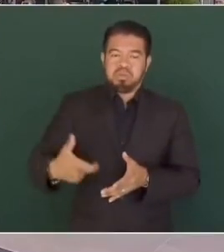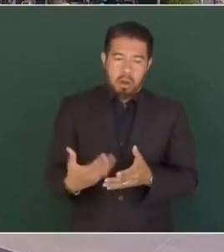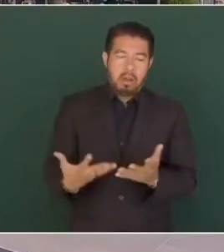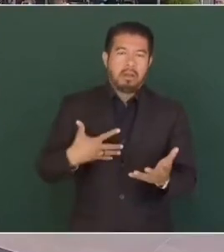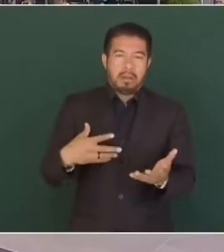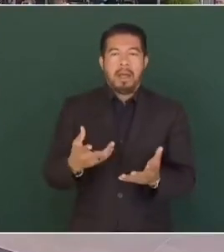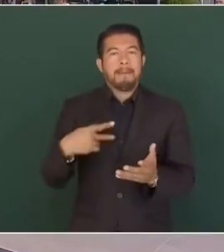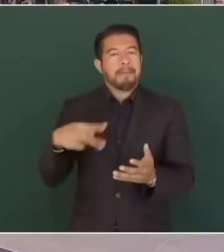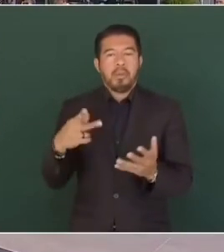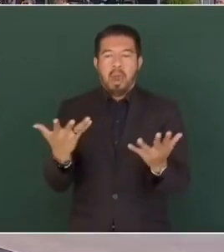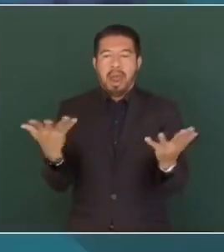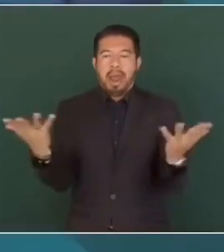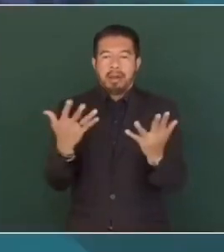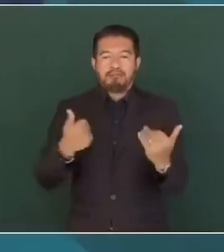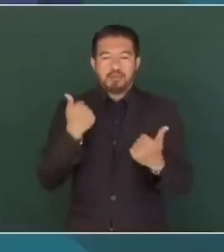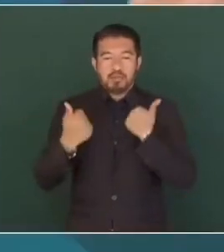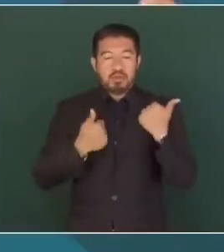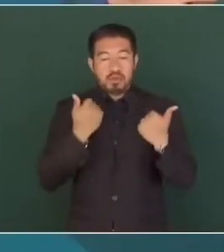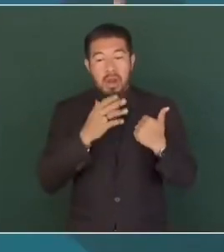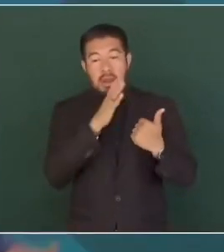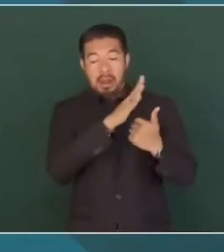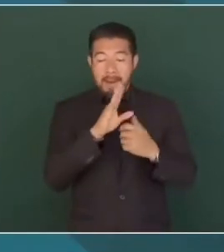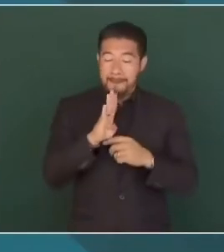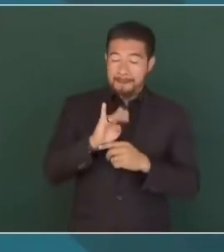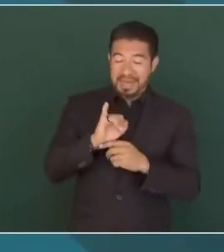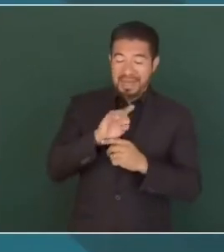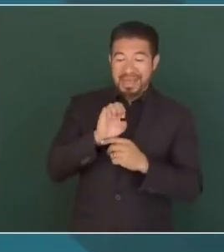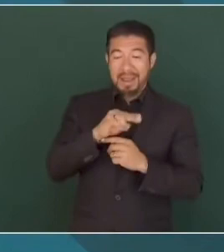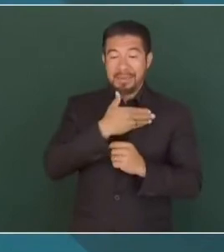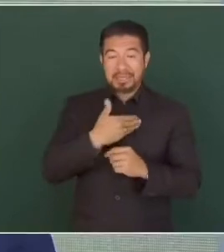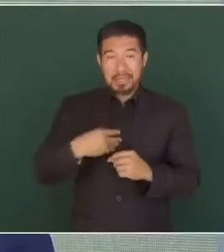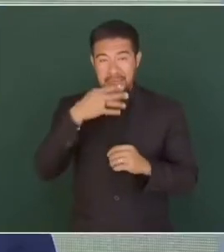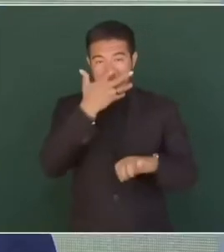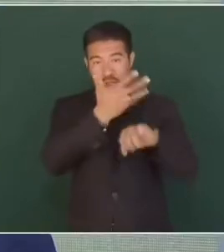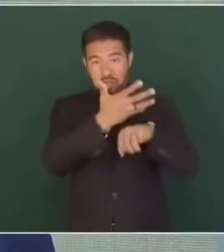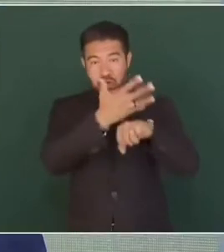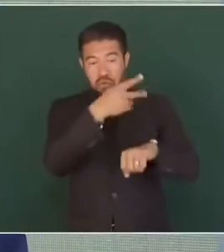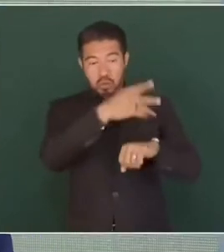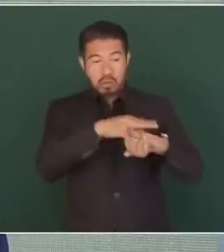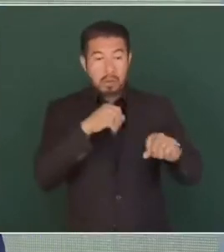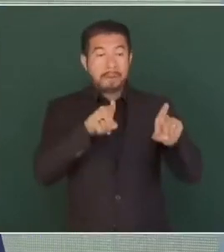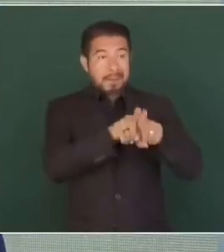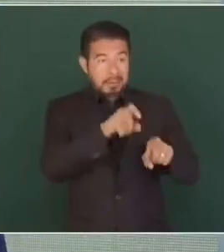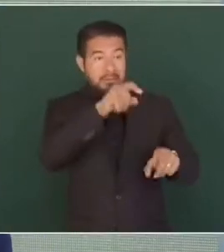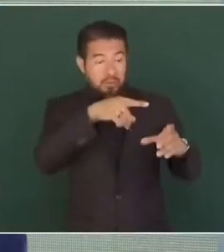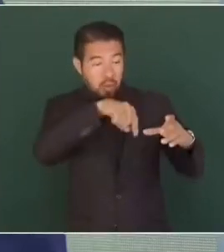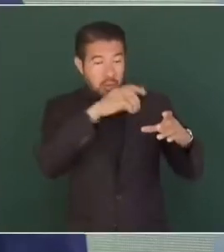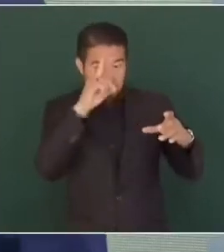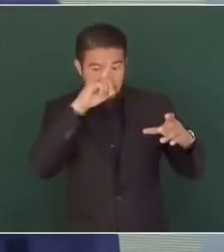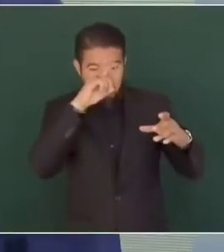Me gustaría que el presidente Biden o sus asesores, el primer ministro Trudeau,